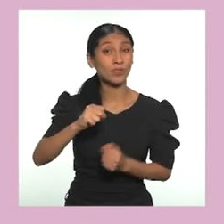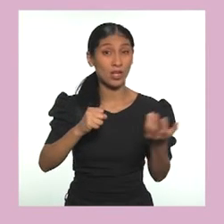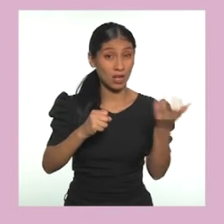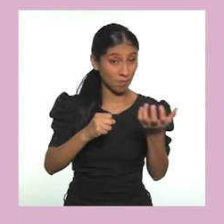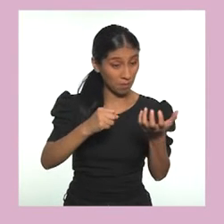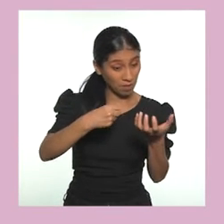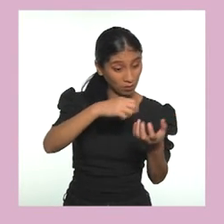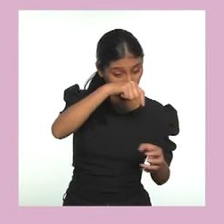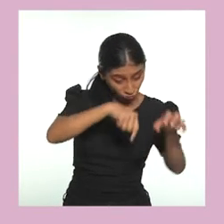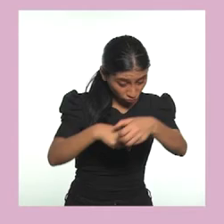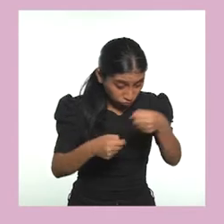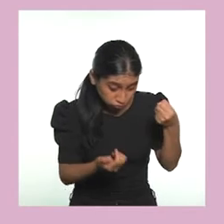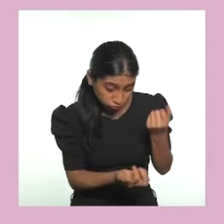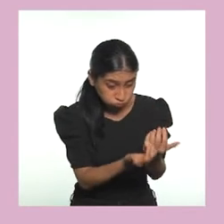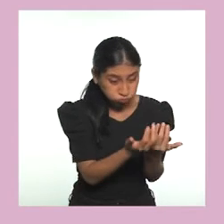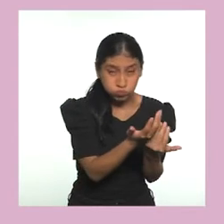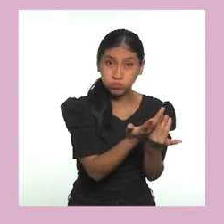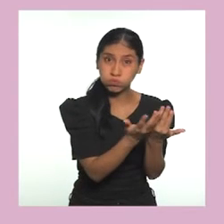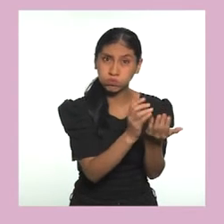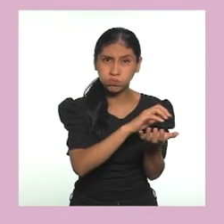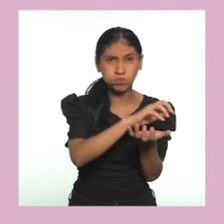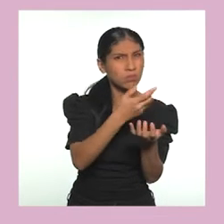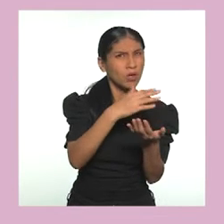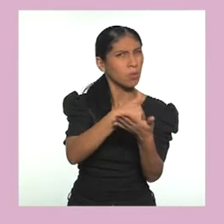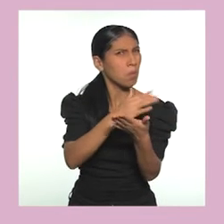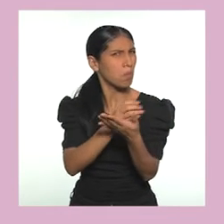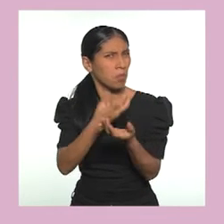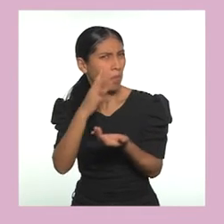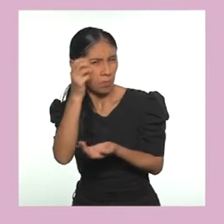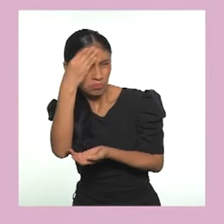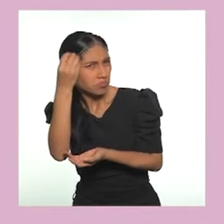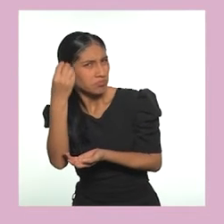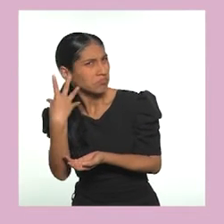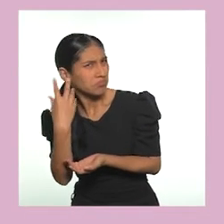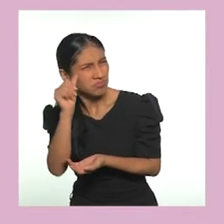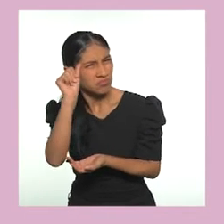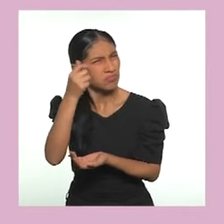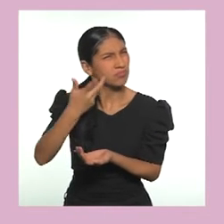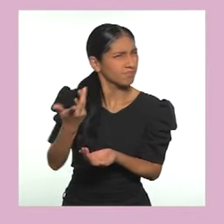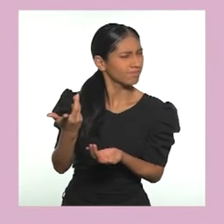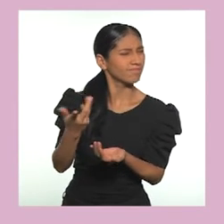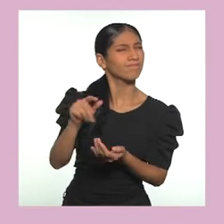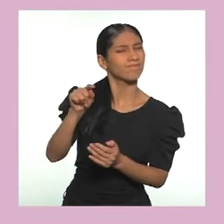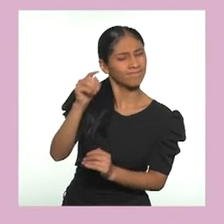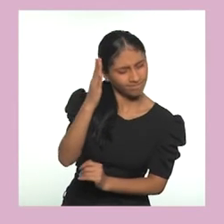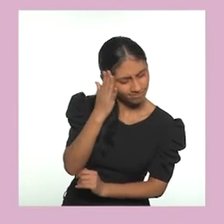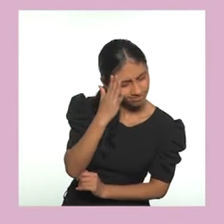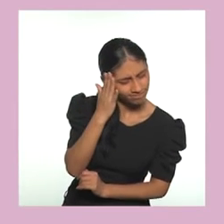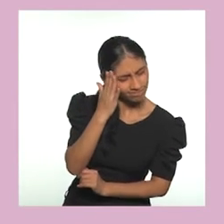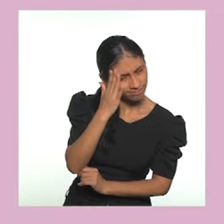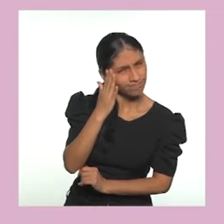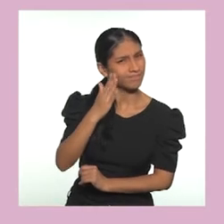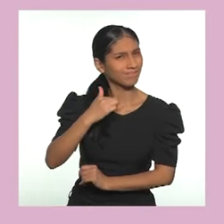se hace de la papa. Pero no me acuerdo muy bien cómo se prepara. Claro. Sabes,